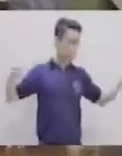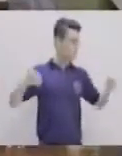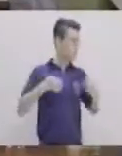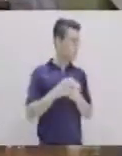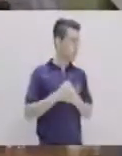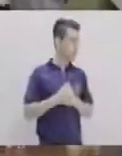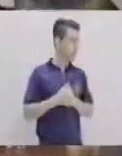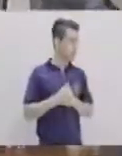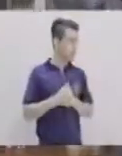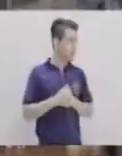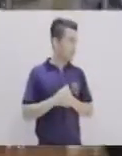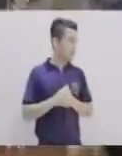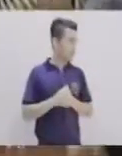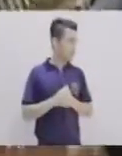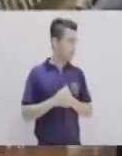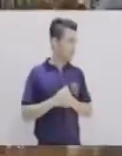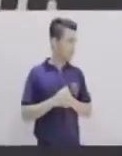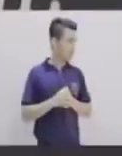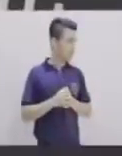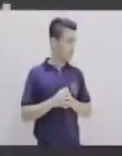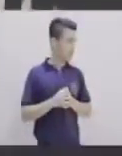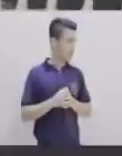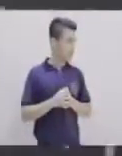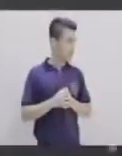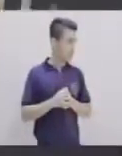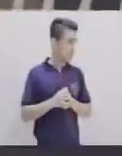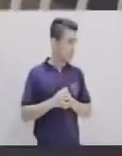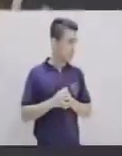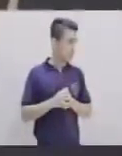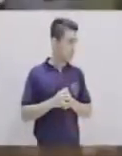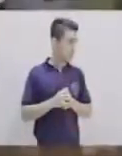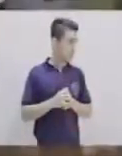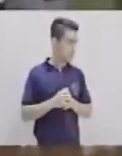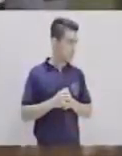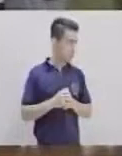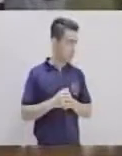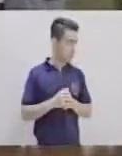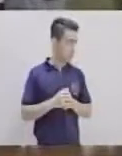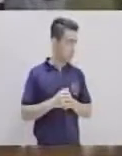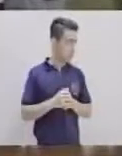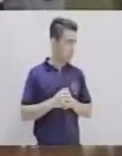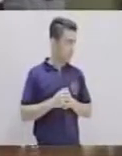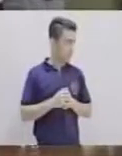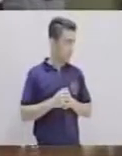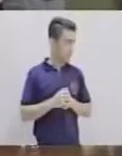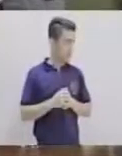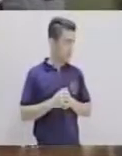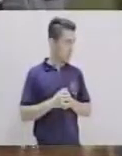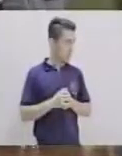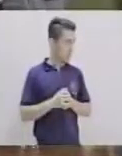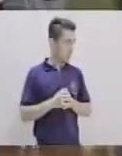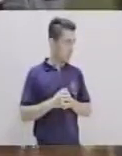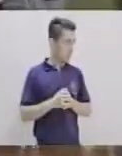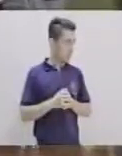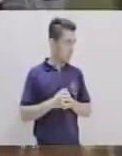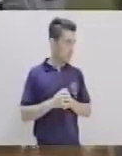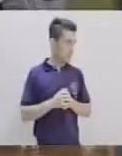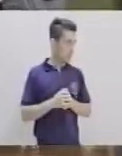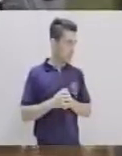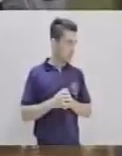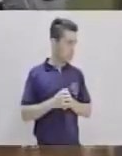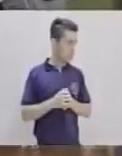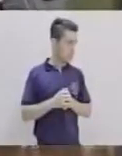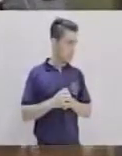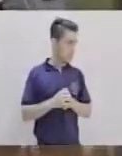Por favor, aléjate un poquito. Sí. Gracias. Muy bien, te propongo esto. Mira, si hago un pequeño movimiento